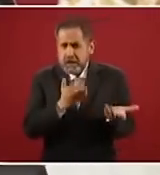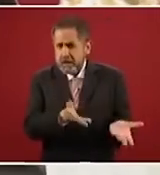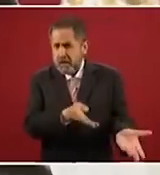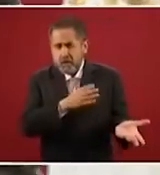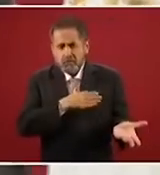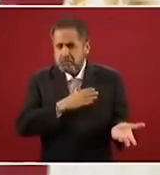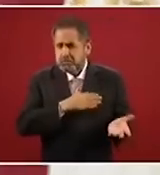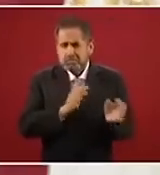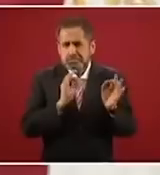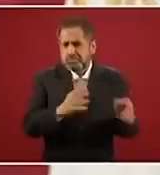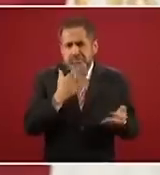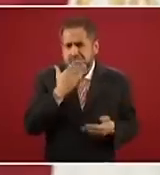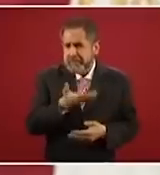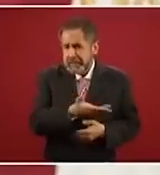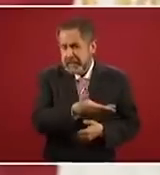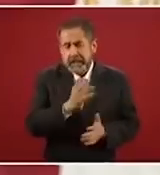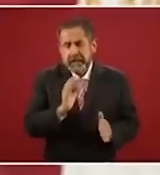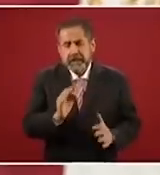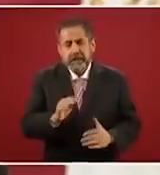es